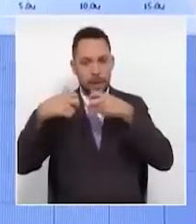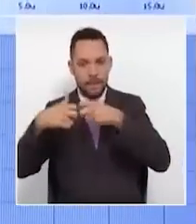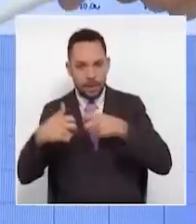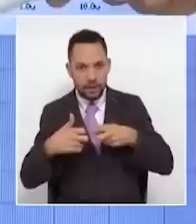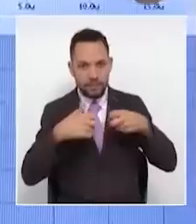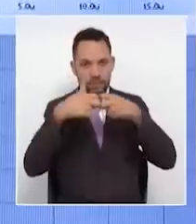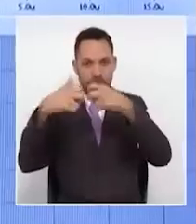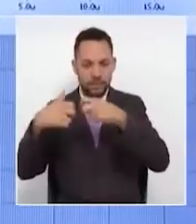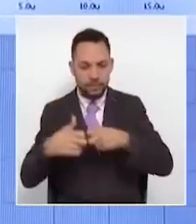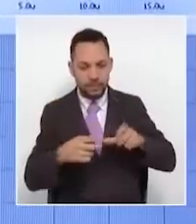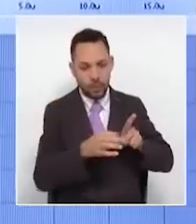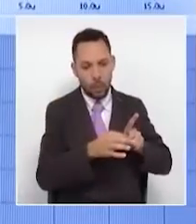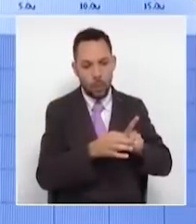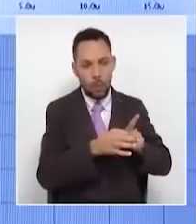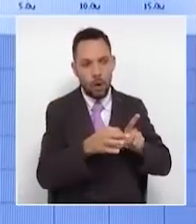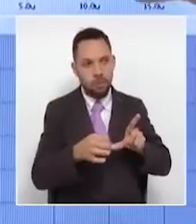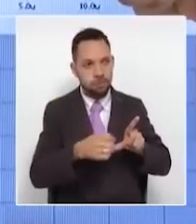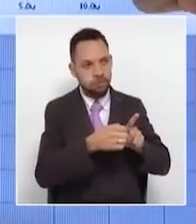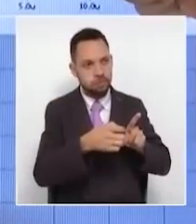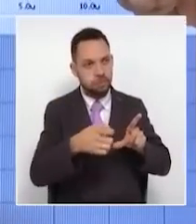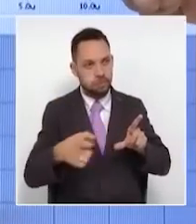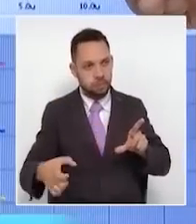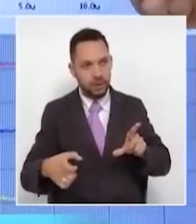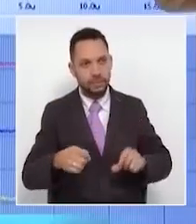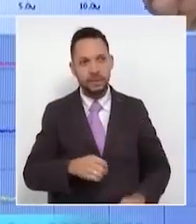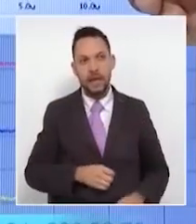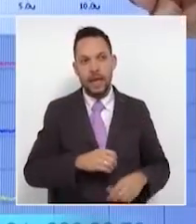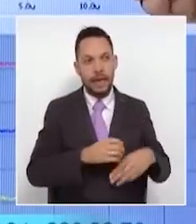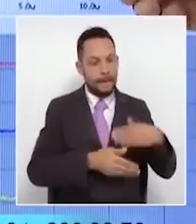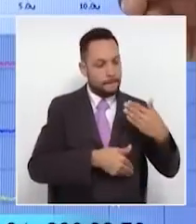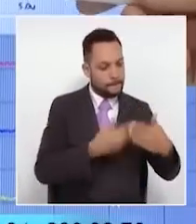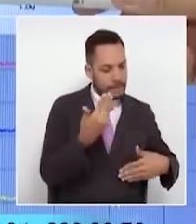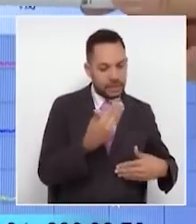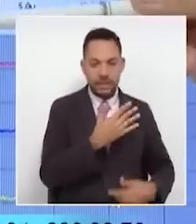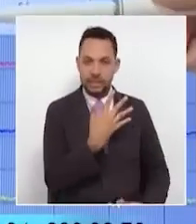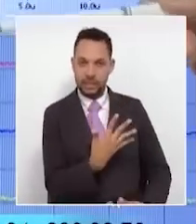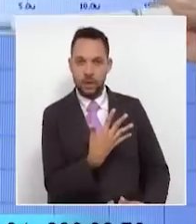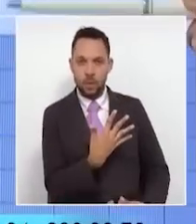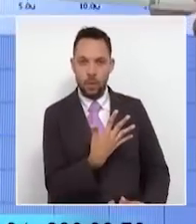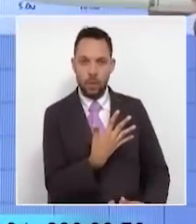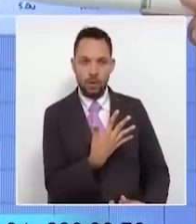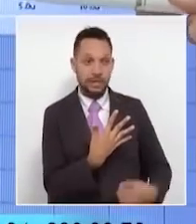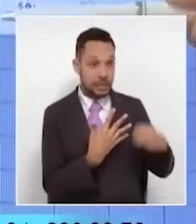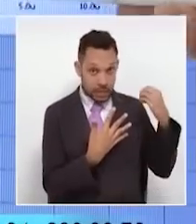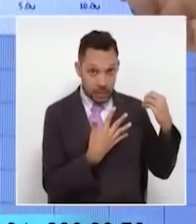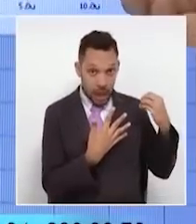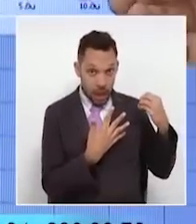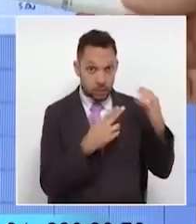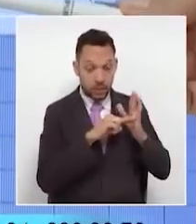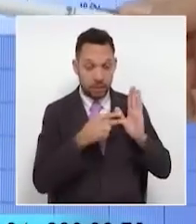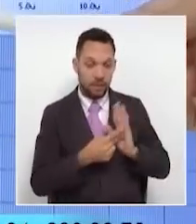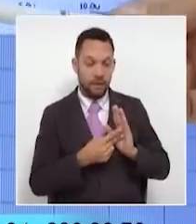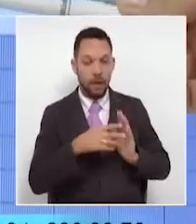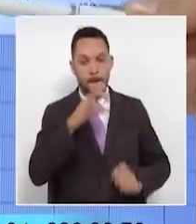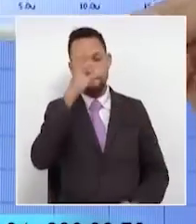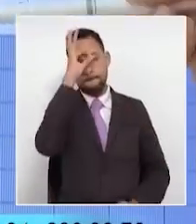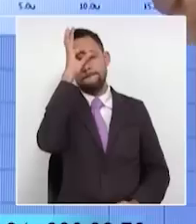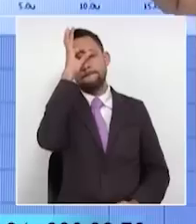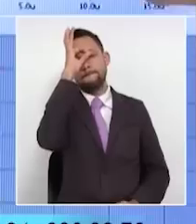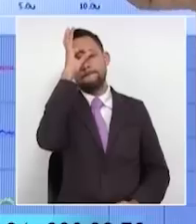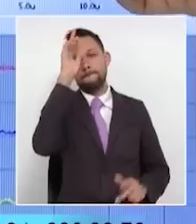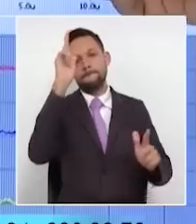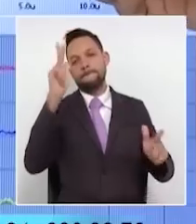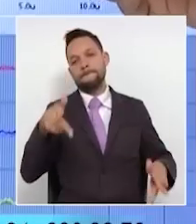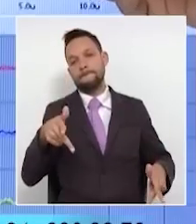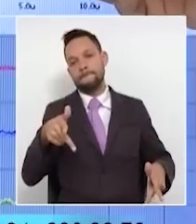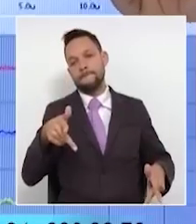van digamos desde 5 porque no podemos tener tercero sería un paciente que no está consciente que no está vivo